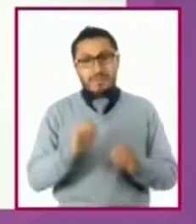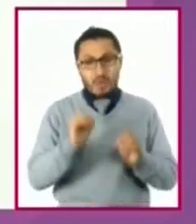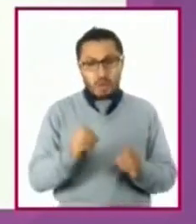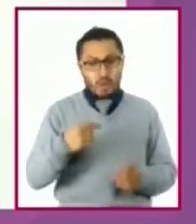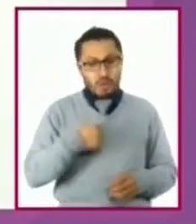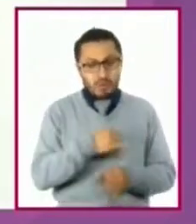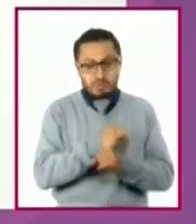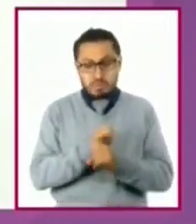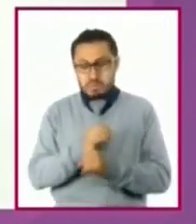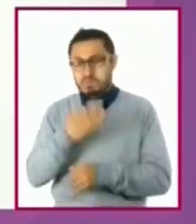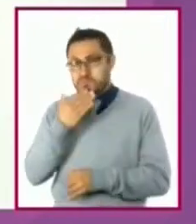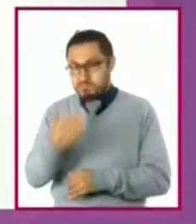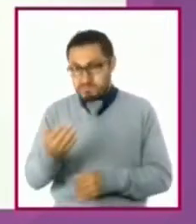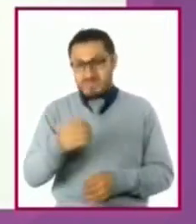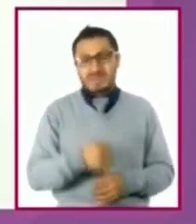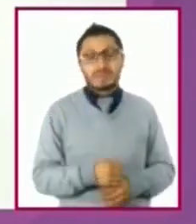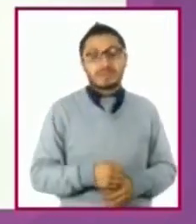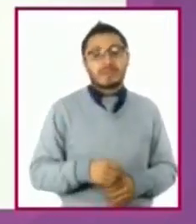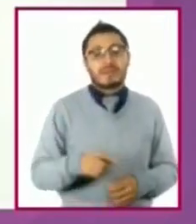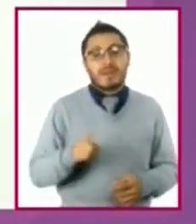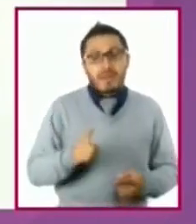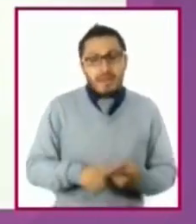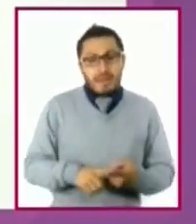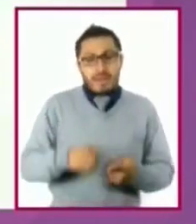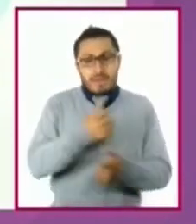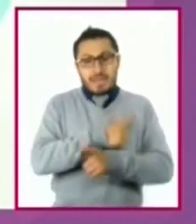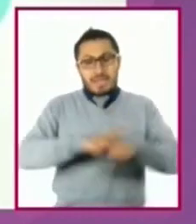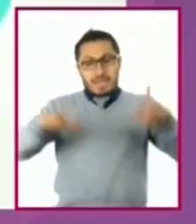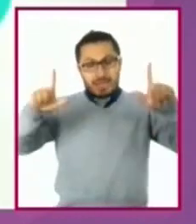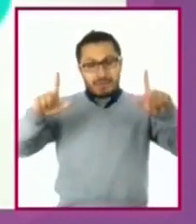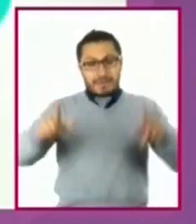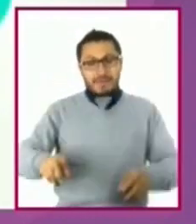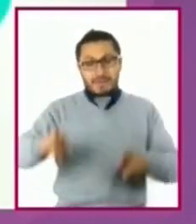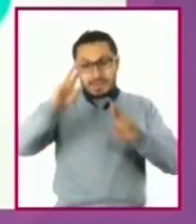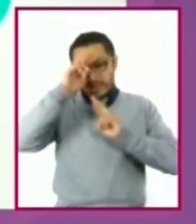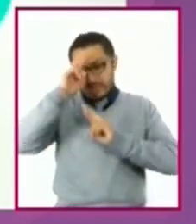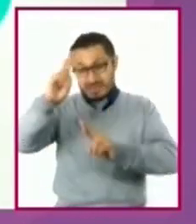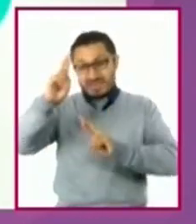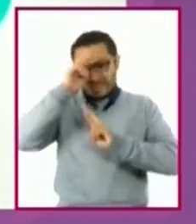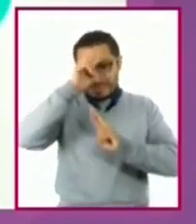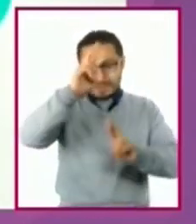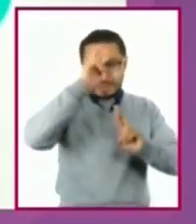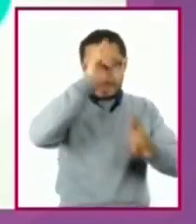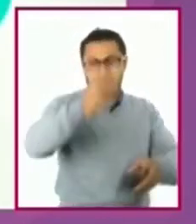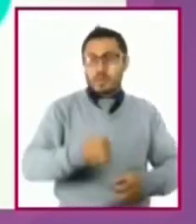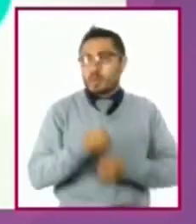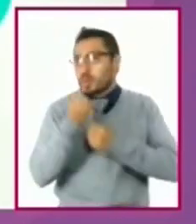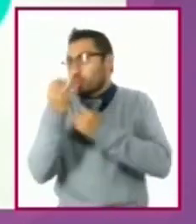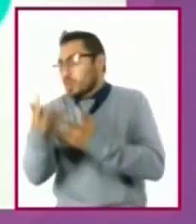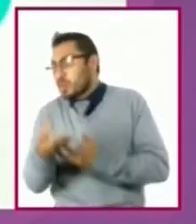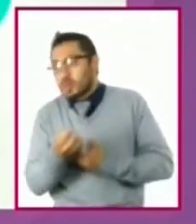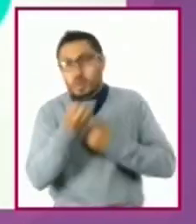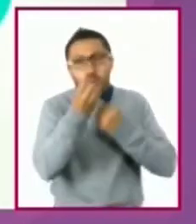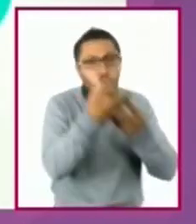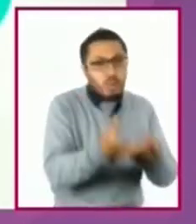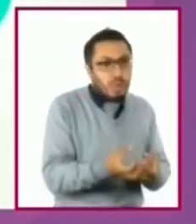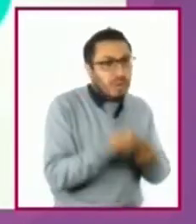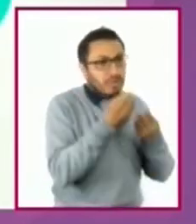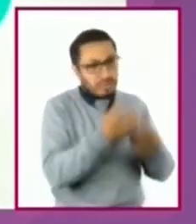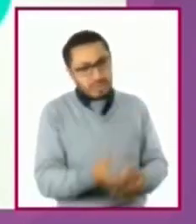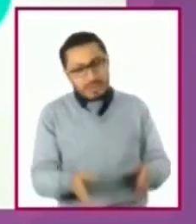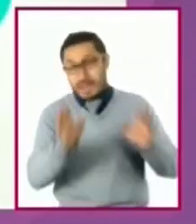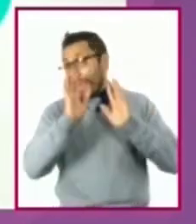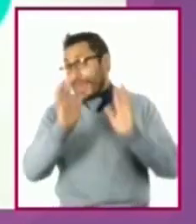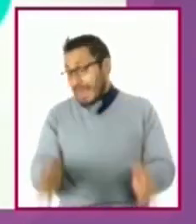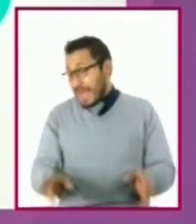lo que pensamos, en el momento y la forma que queramos. Pero no basta con que podamos solo expresar nuestras opiniones,